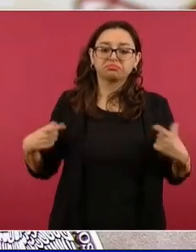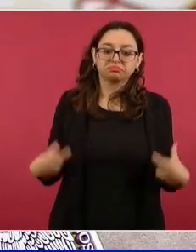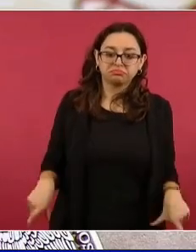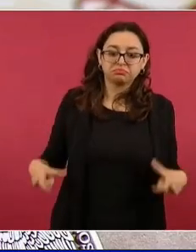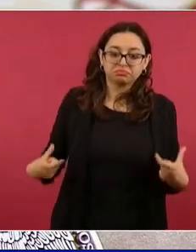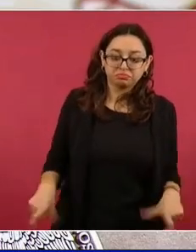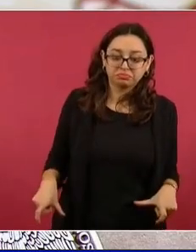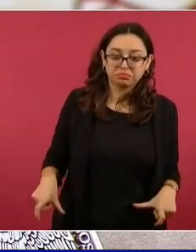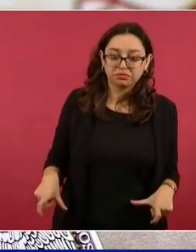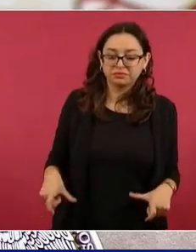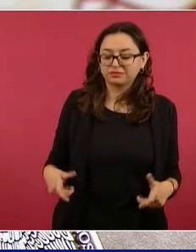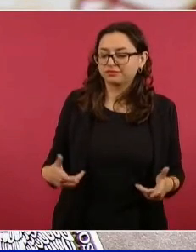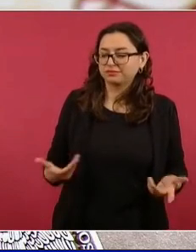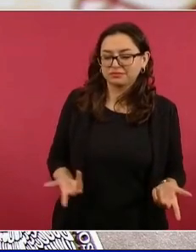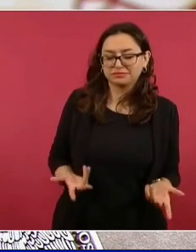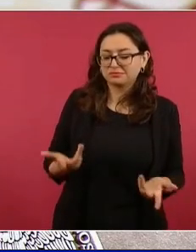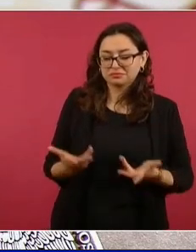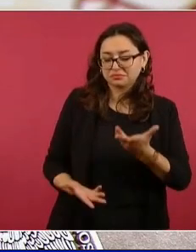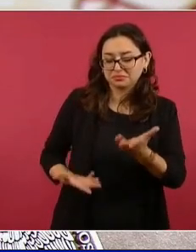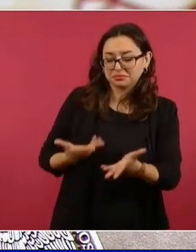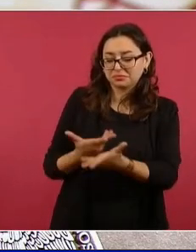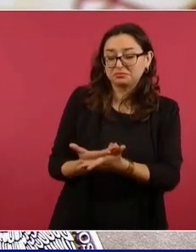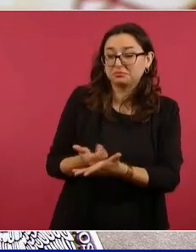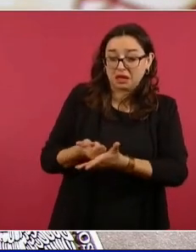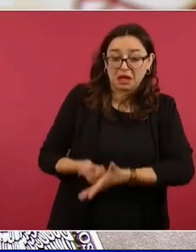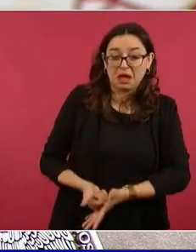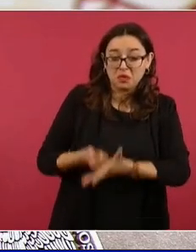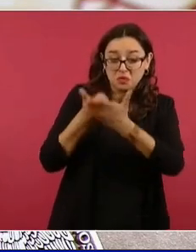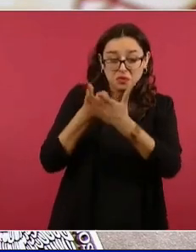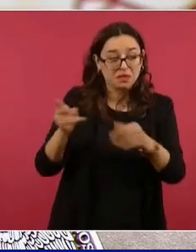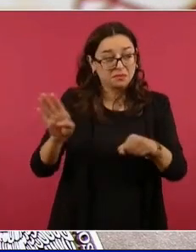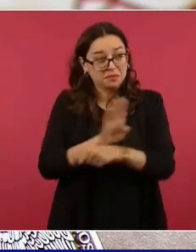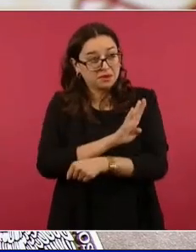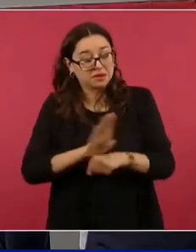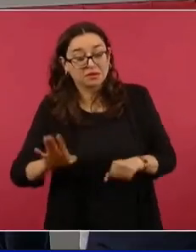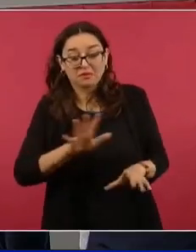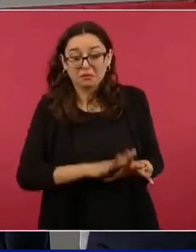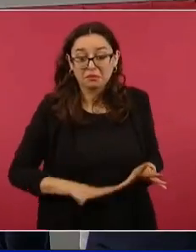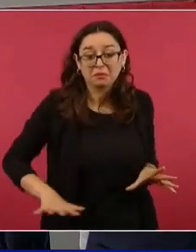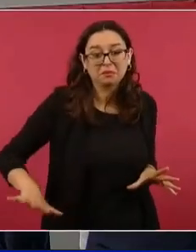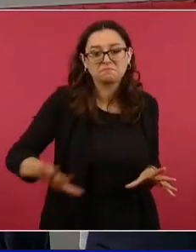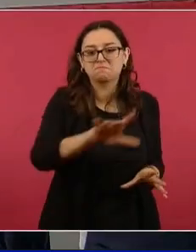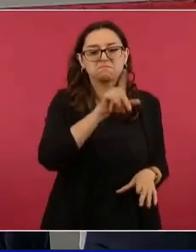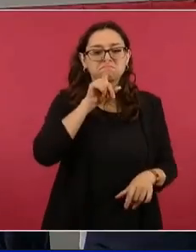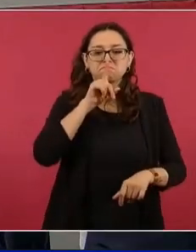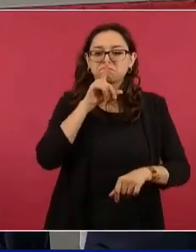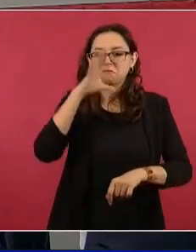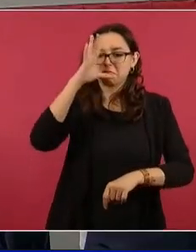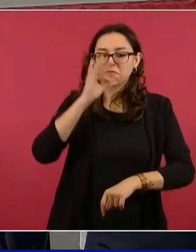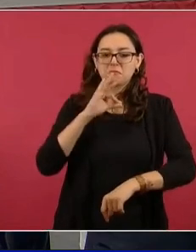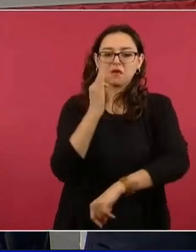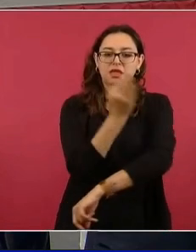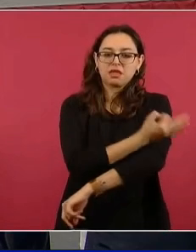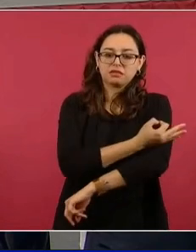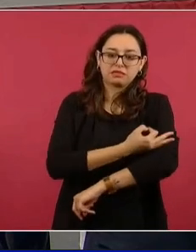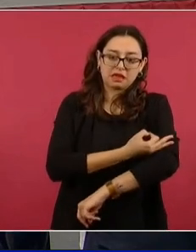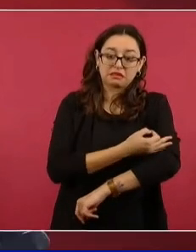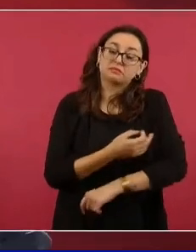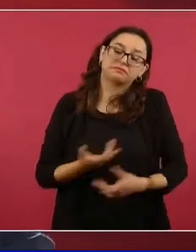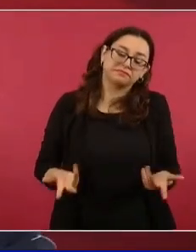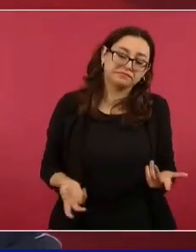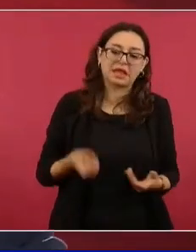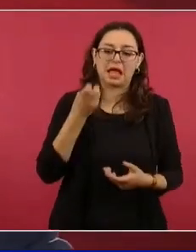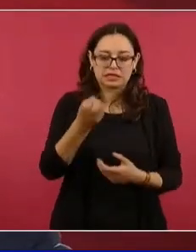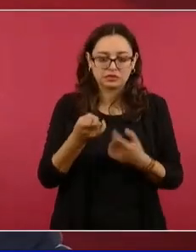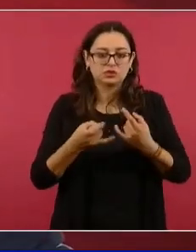ingresos, que realmente no resultó benéfica y fue muy tardía. Pero bueno, este es el contexto. En